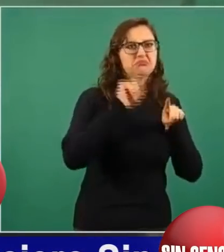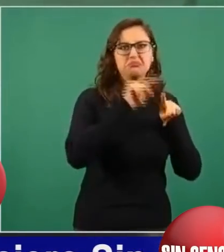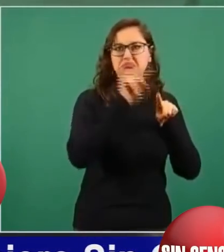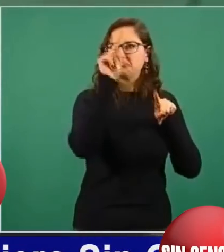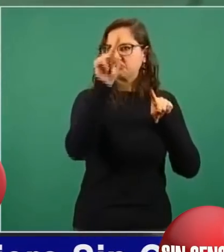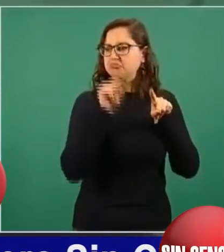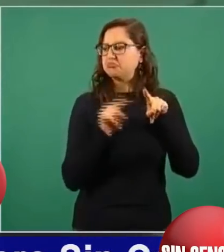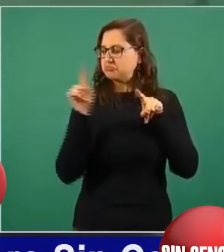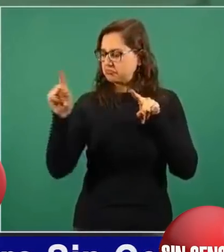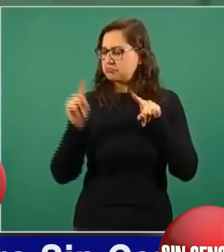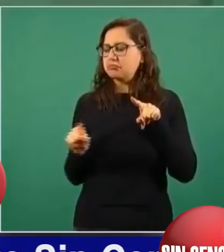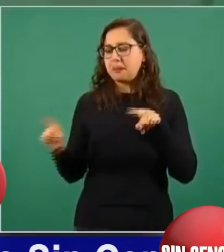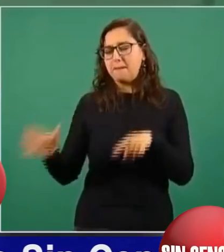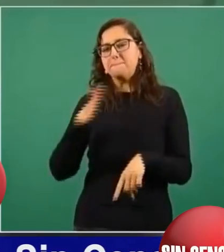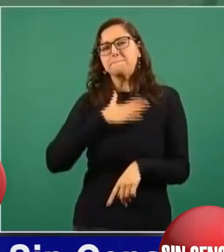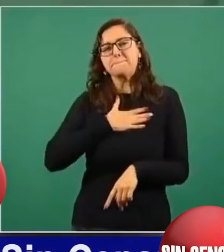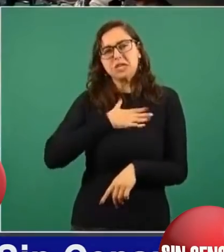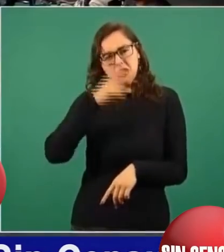Aspiro a eso,